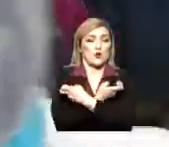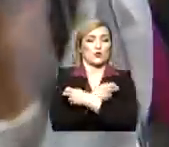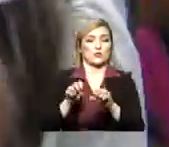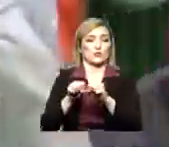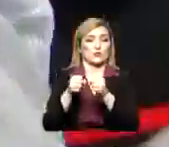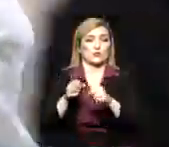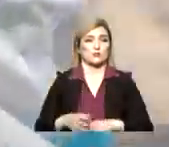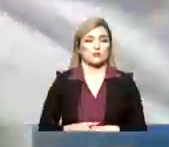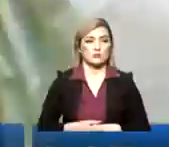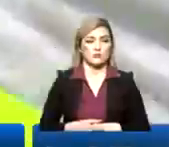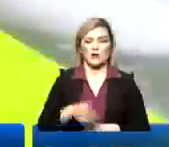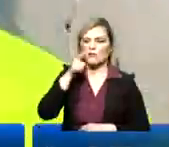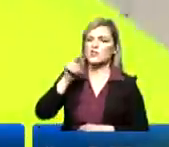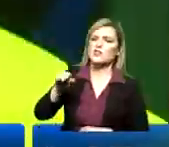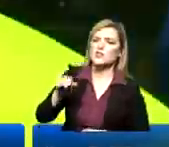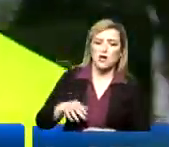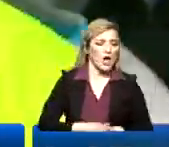Luego, por favor, estamos en